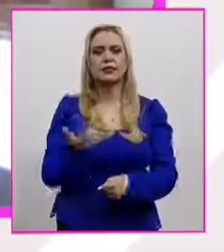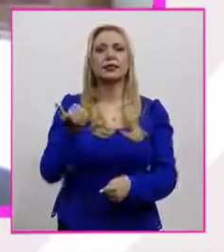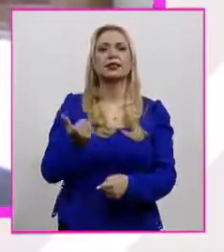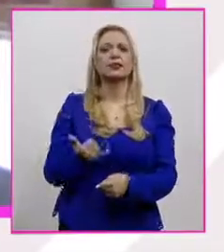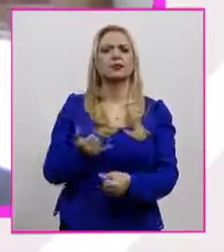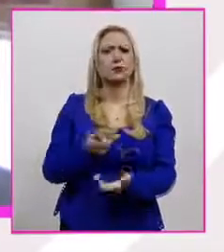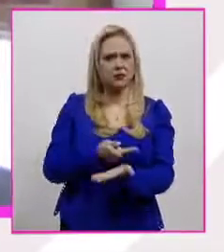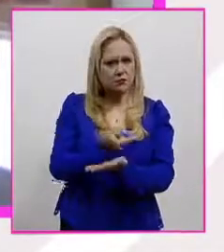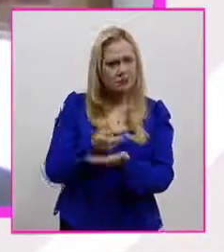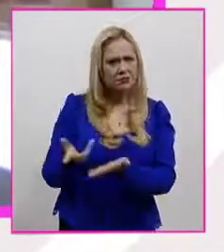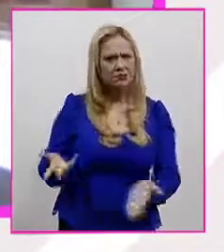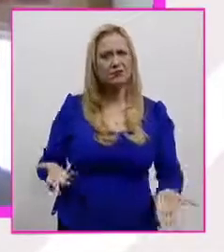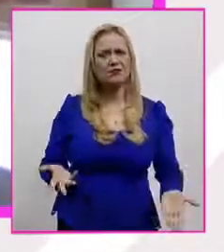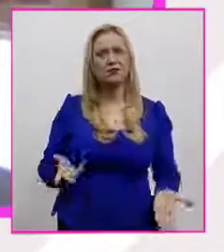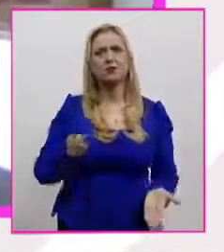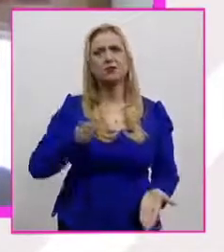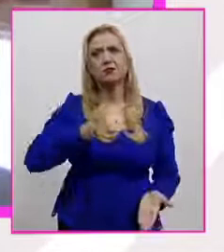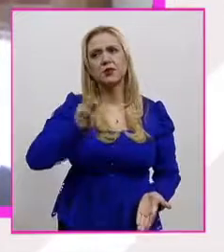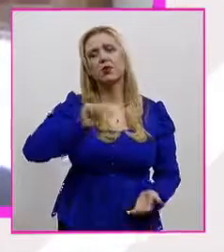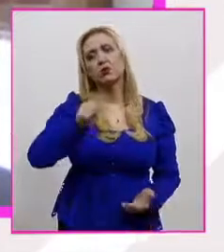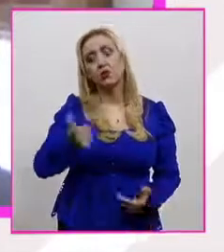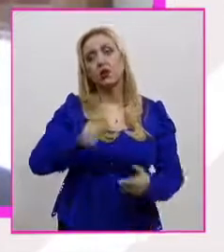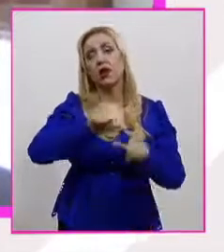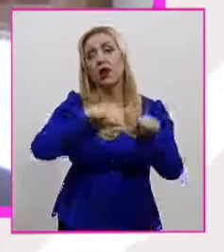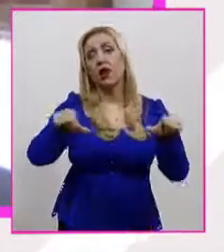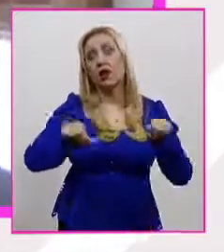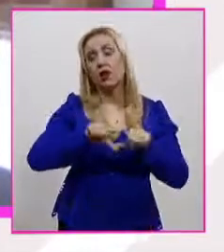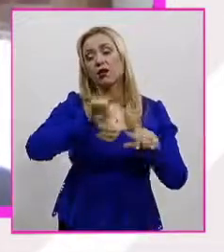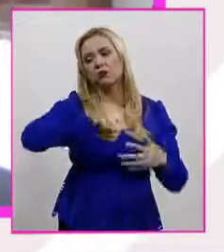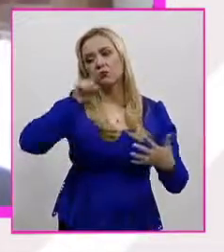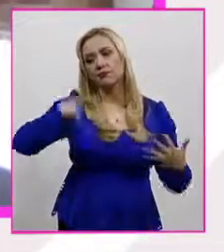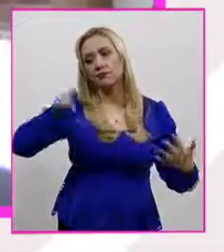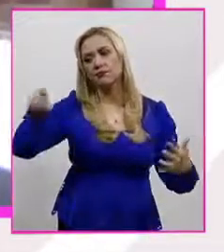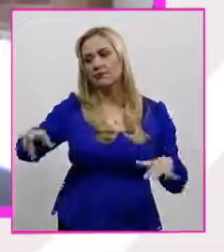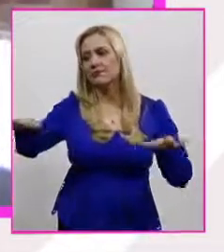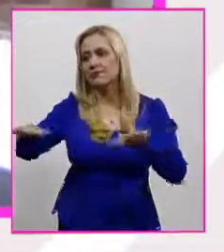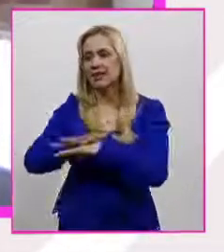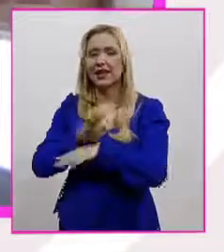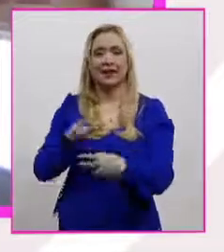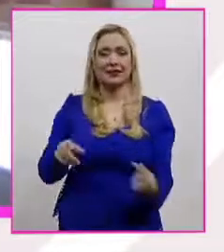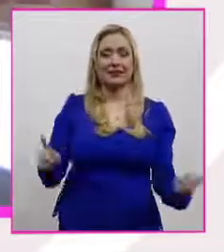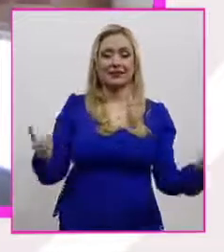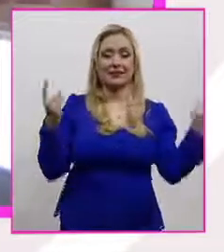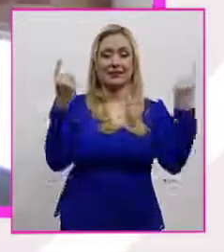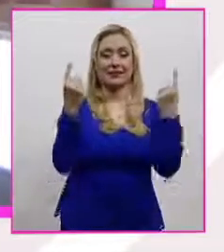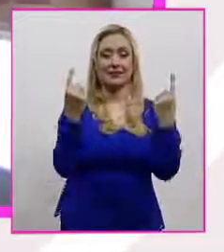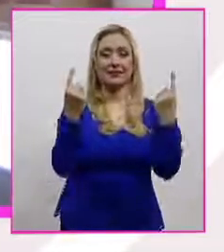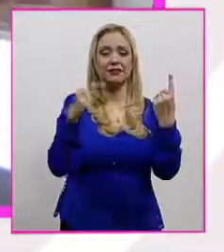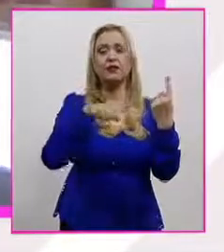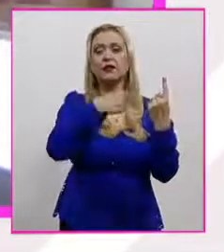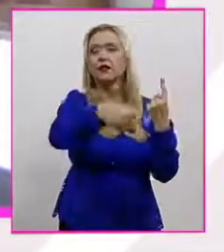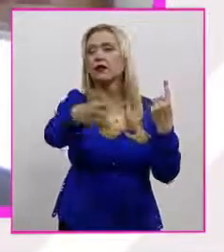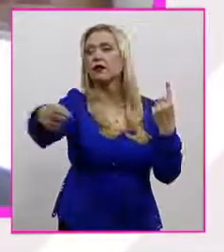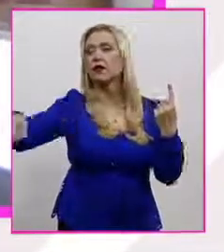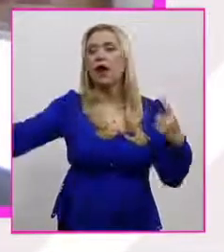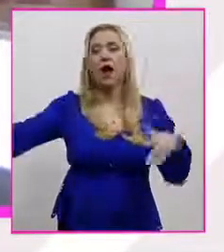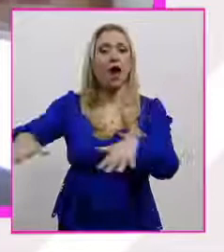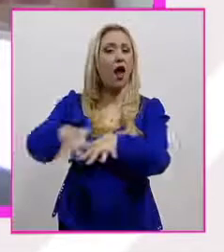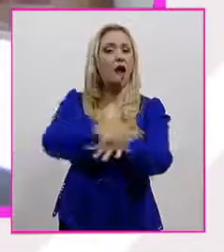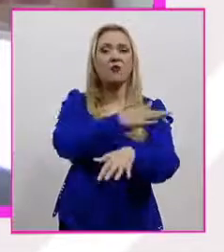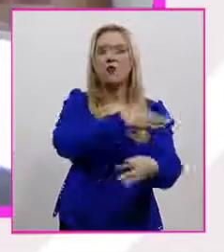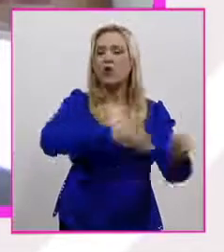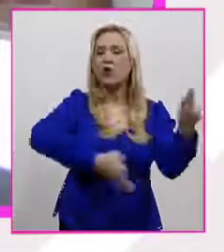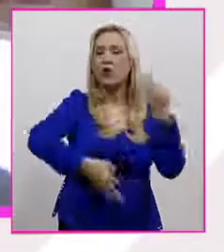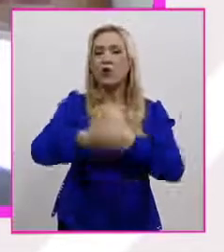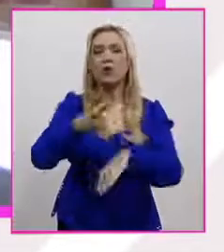pero los otros ámbitos también tenemos que cambiarlos para que estas estructuras de desigualdad dejen de ser tales, ¿no? Por